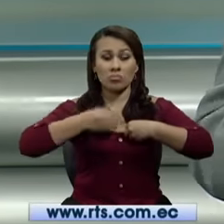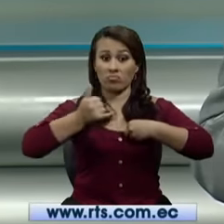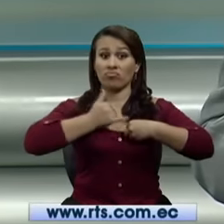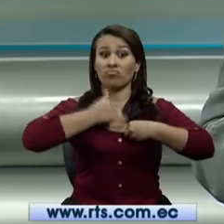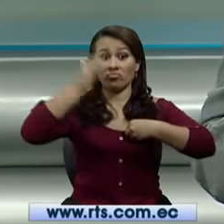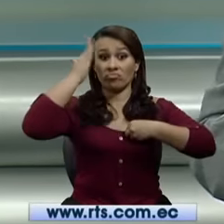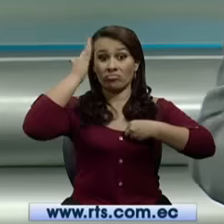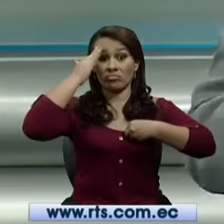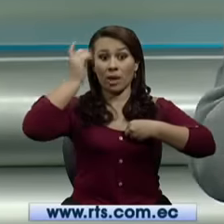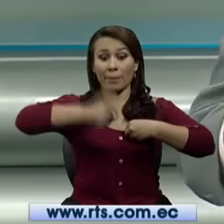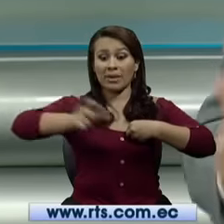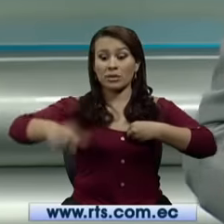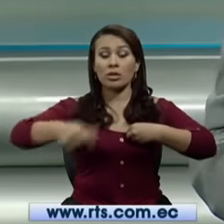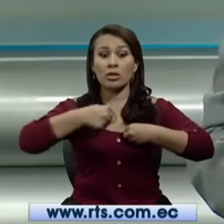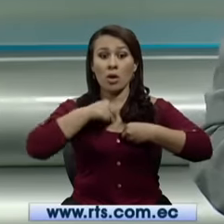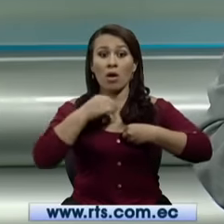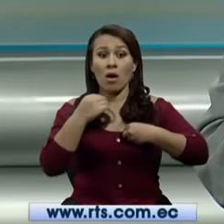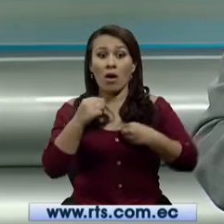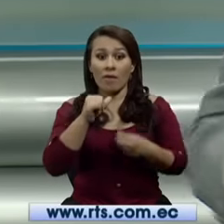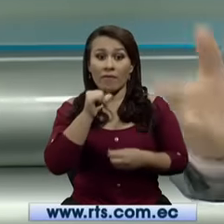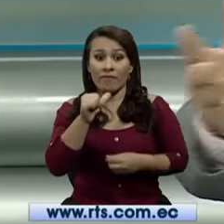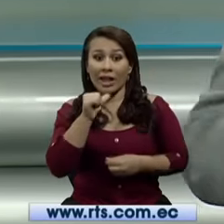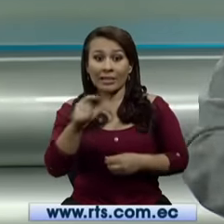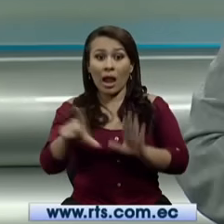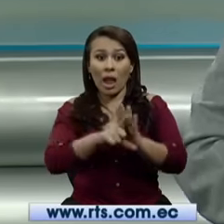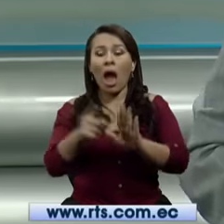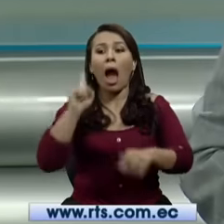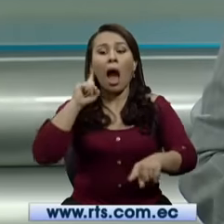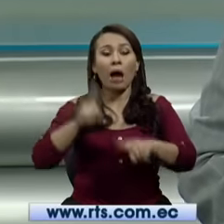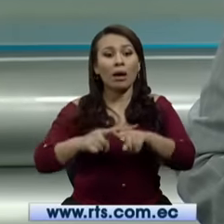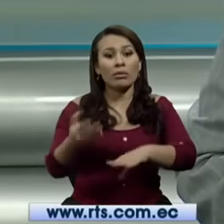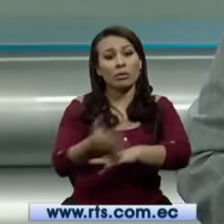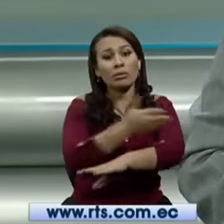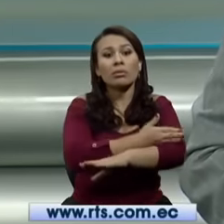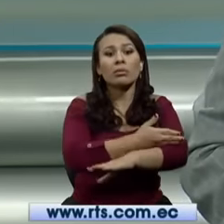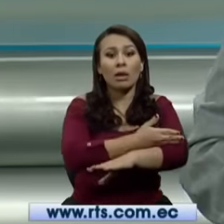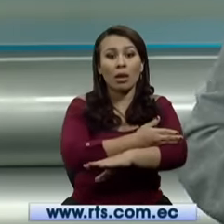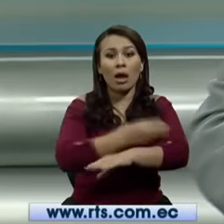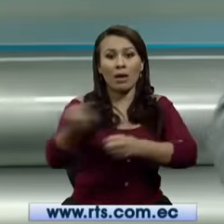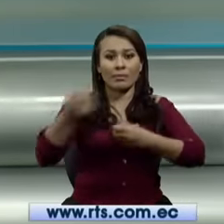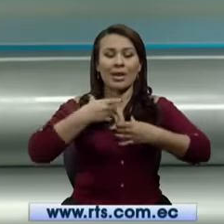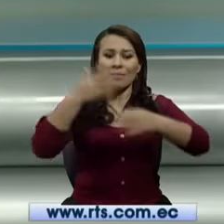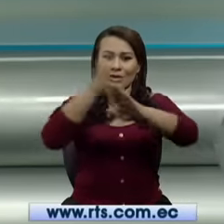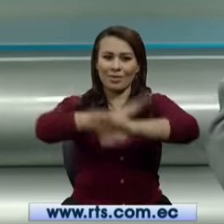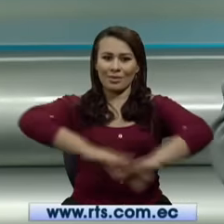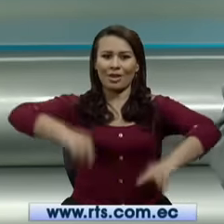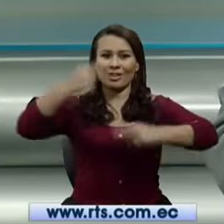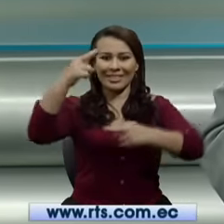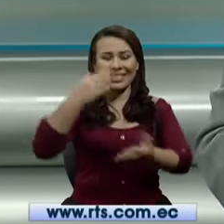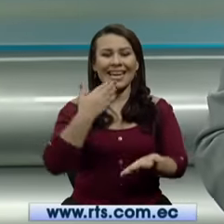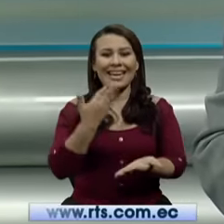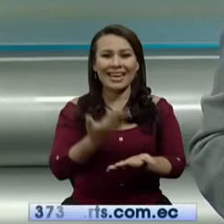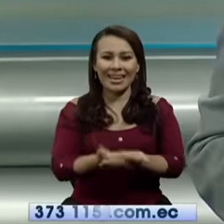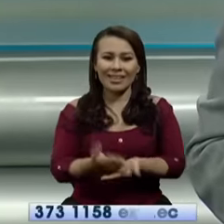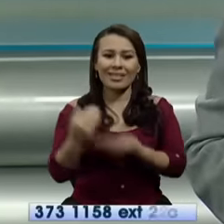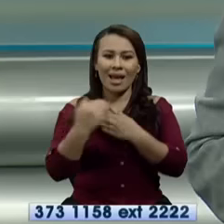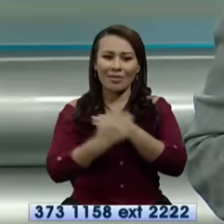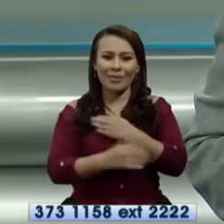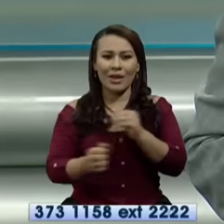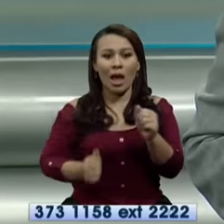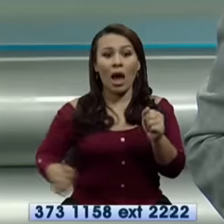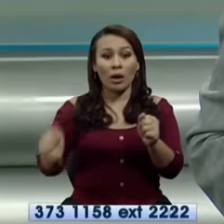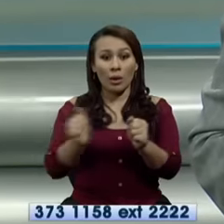he infringido la ley Pero dónde están mis derechos para haber sido informado adecuadamente hemos concluido amigos televidentes Gracias por la amabilidad de habernos